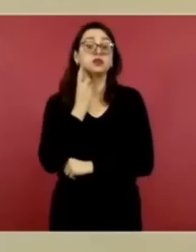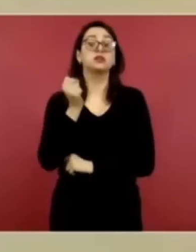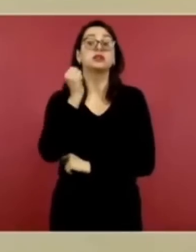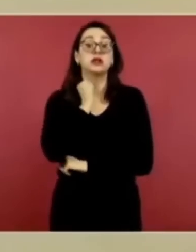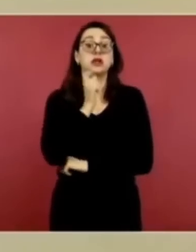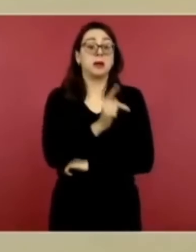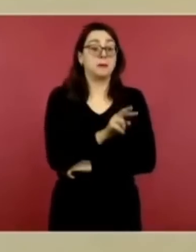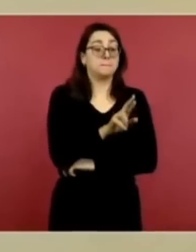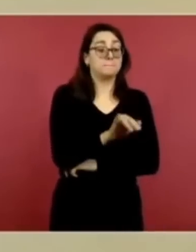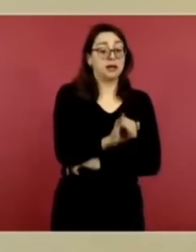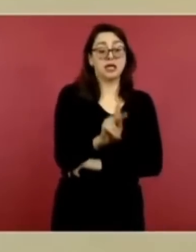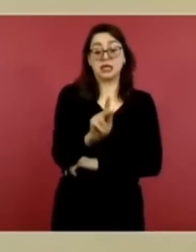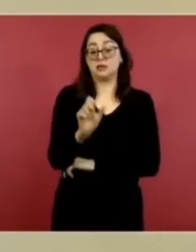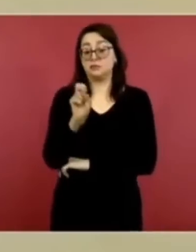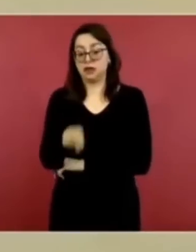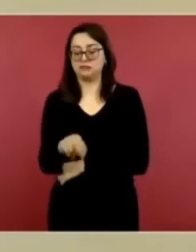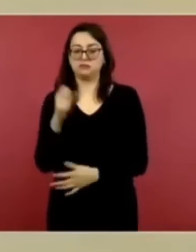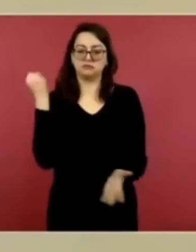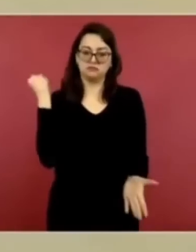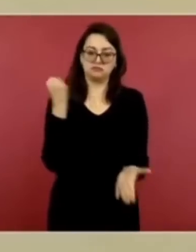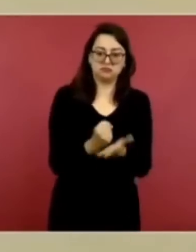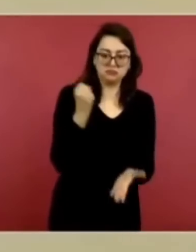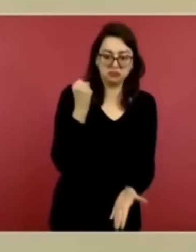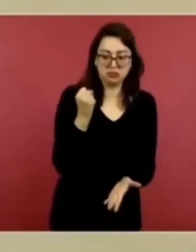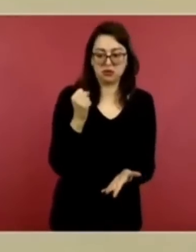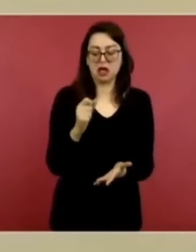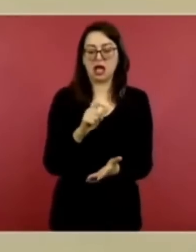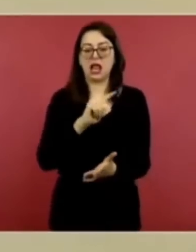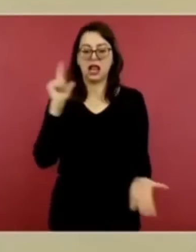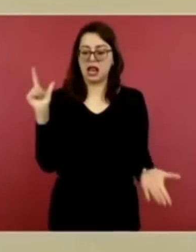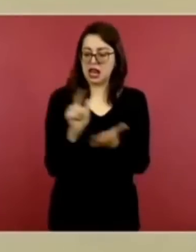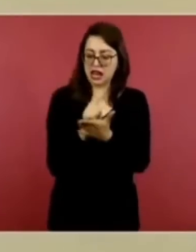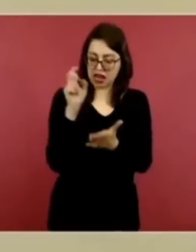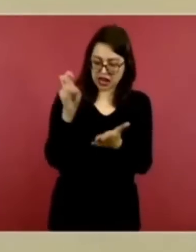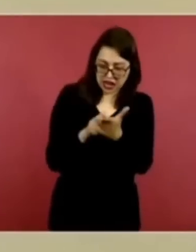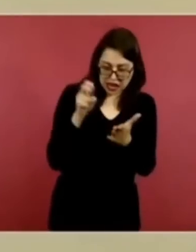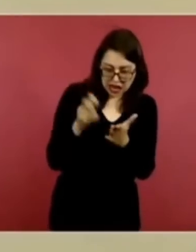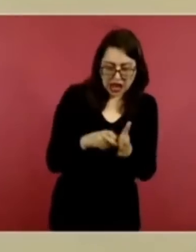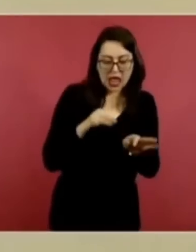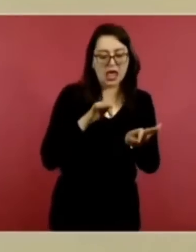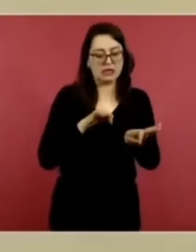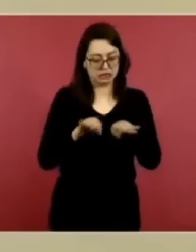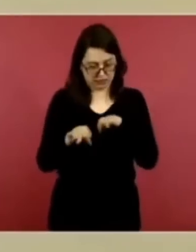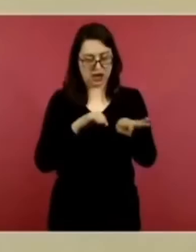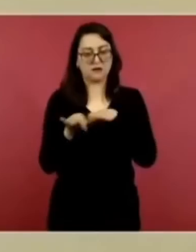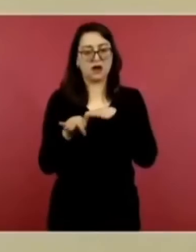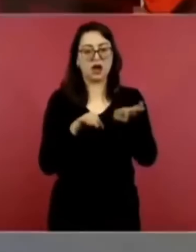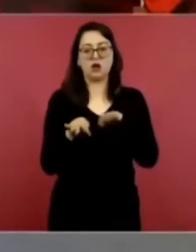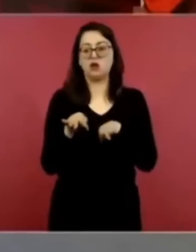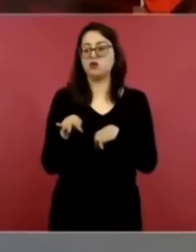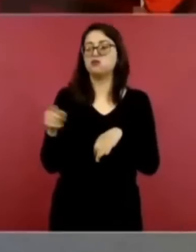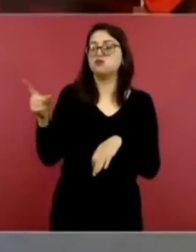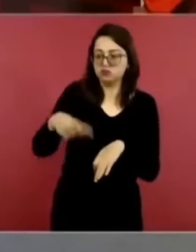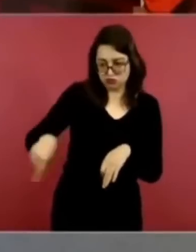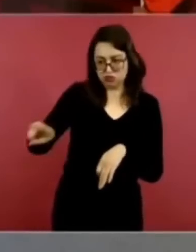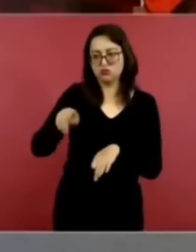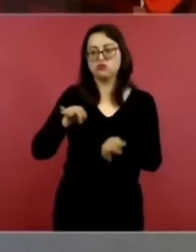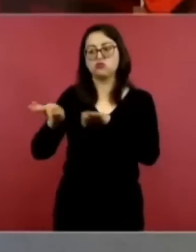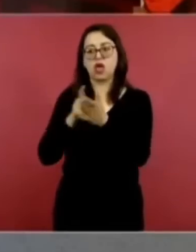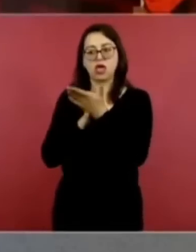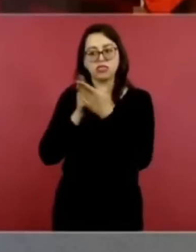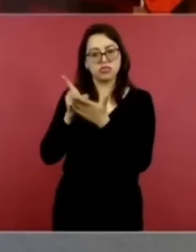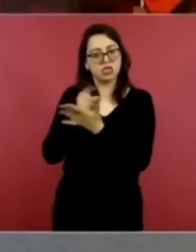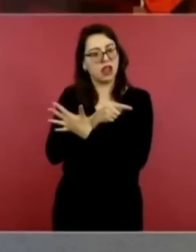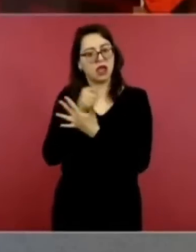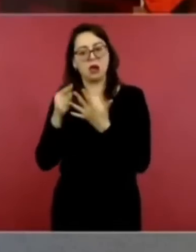aprobaron la reforma laboral que eliminó derechos históricos a los trabajadores al